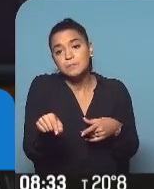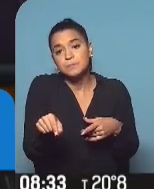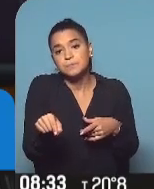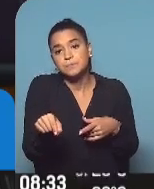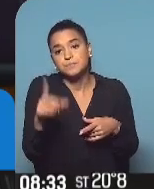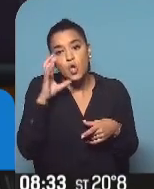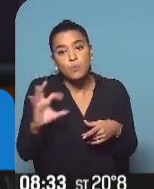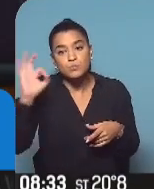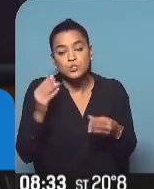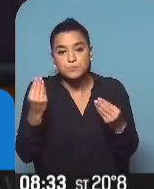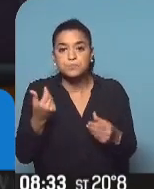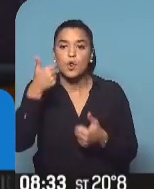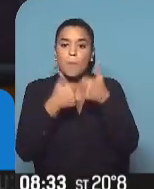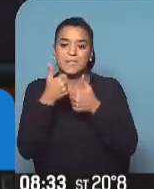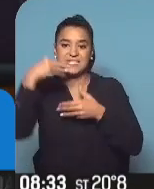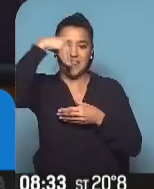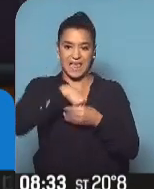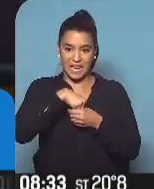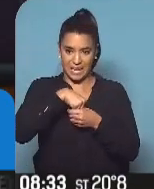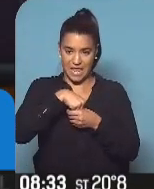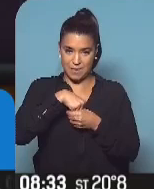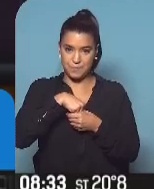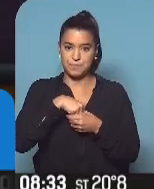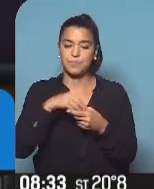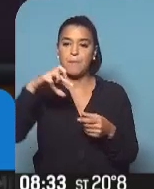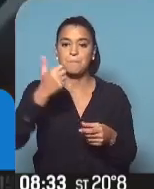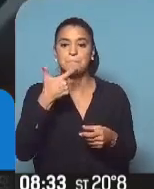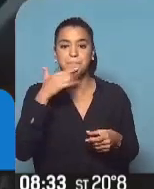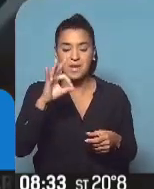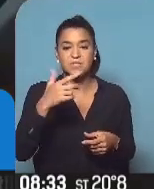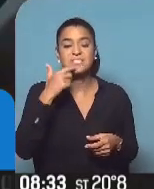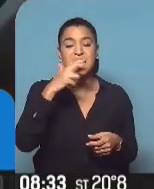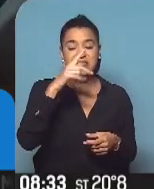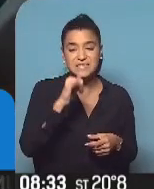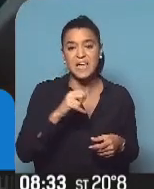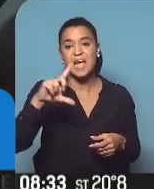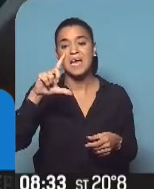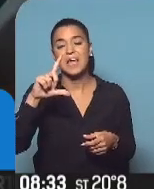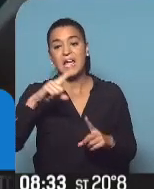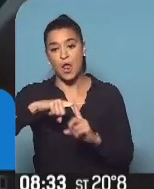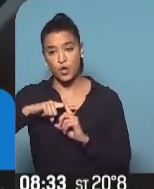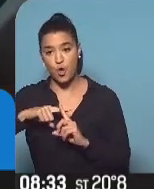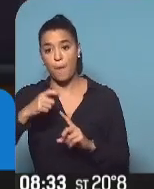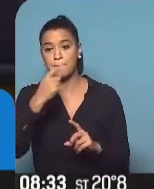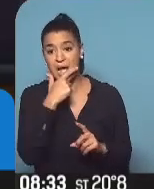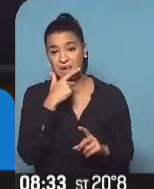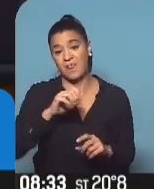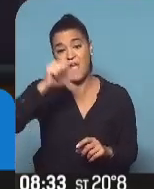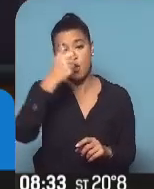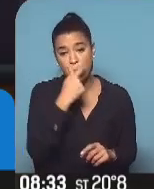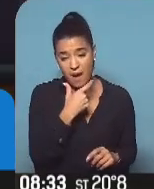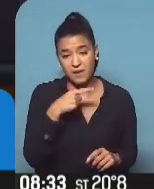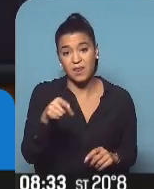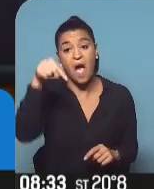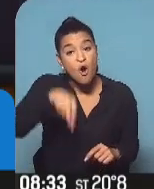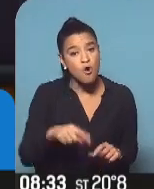fue ir a una competencia interna. Claro. Una paso entre Sanz, Carrió y Macri, que terminó ganando Macri. En este caso, esa